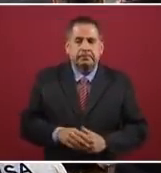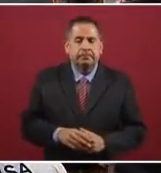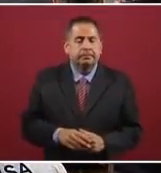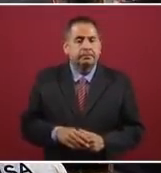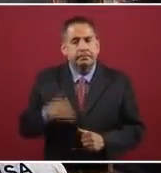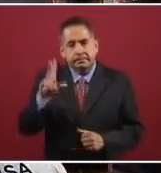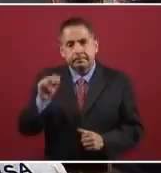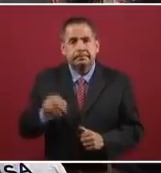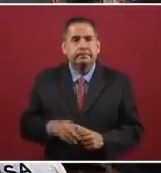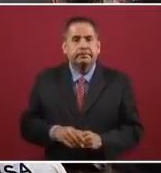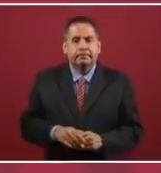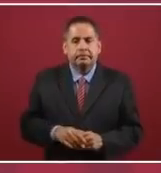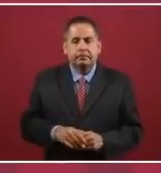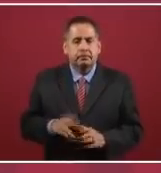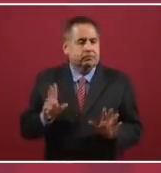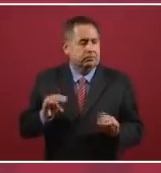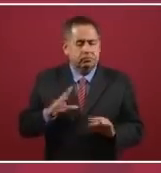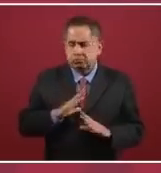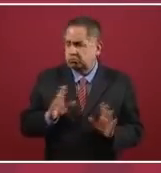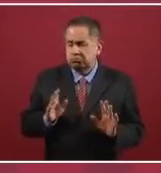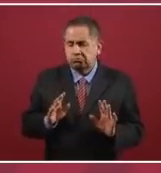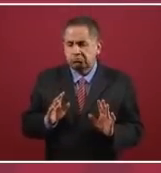no hemos tenido